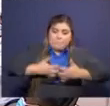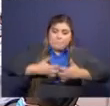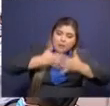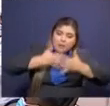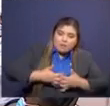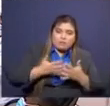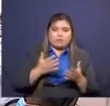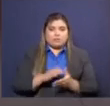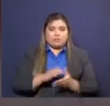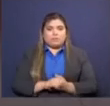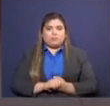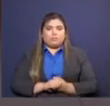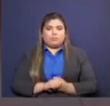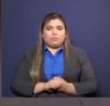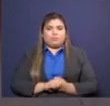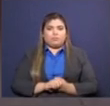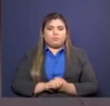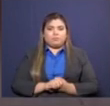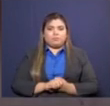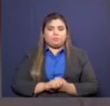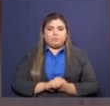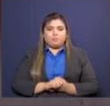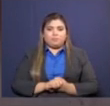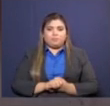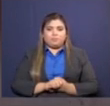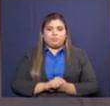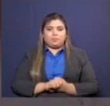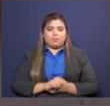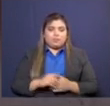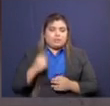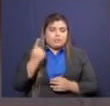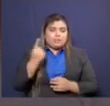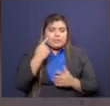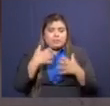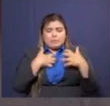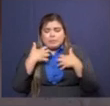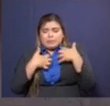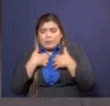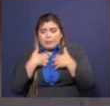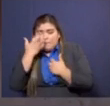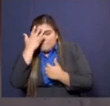empresas, en medio de la incertidumbre, es normal.